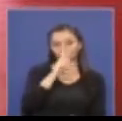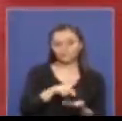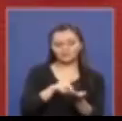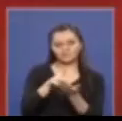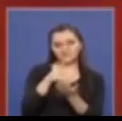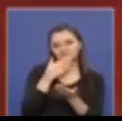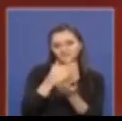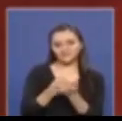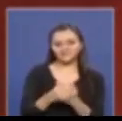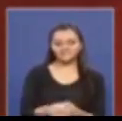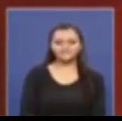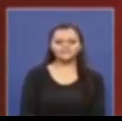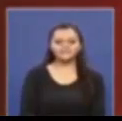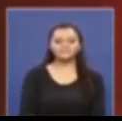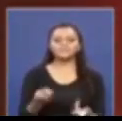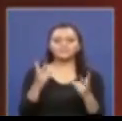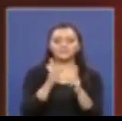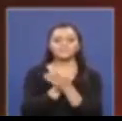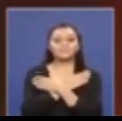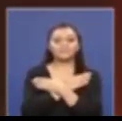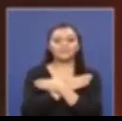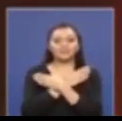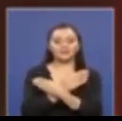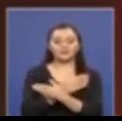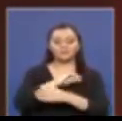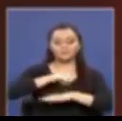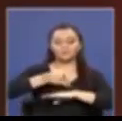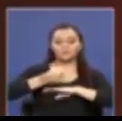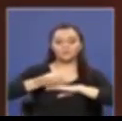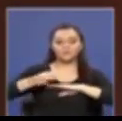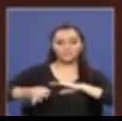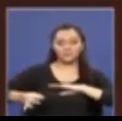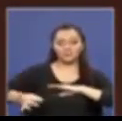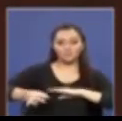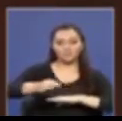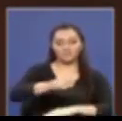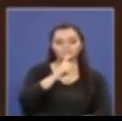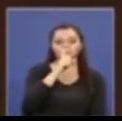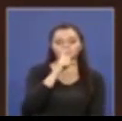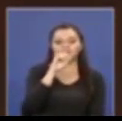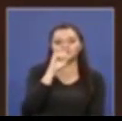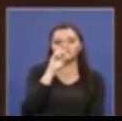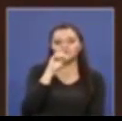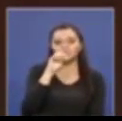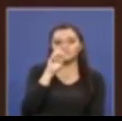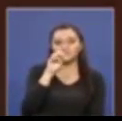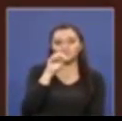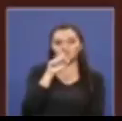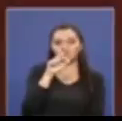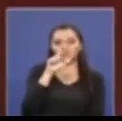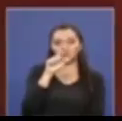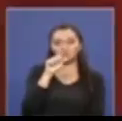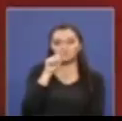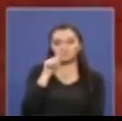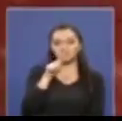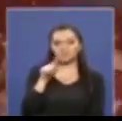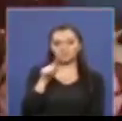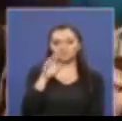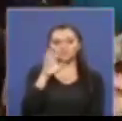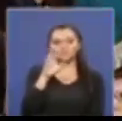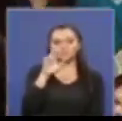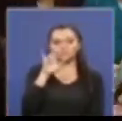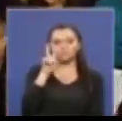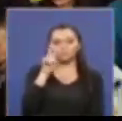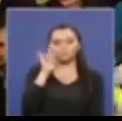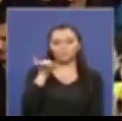ver, un saludo a las juntas parroquiales, Jimena López, presidente de urbanización Los Pastos, Mónica Trujillo,